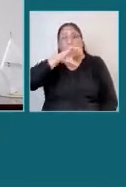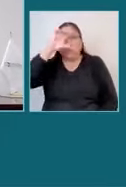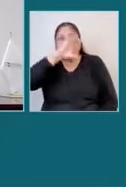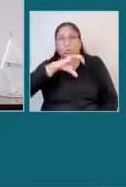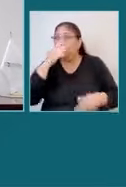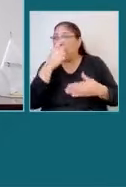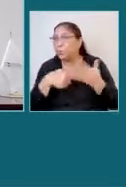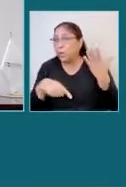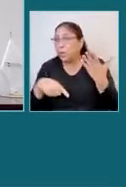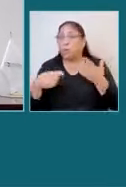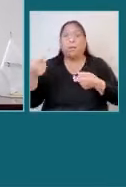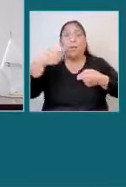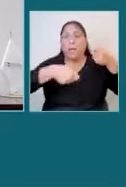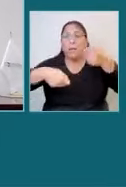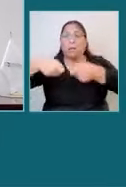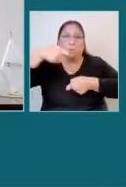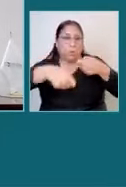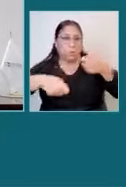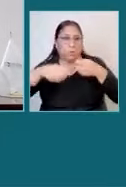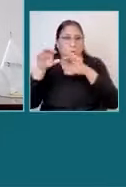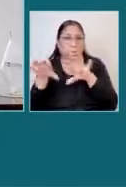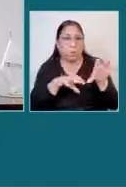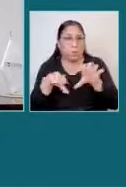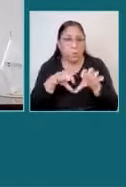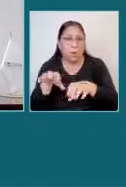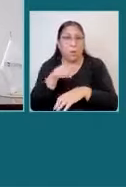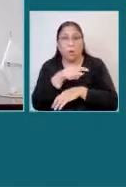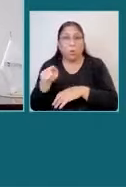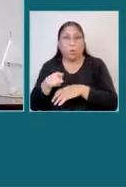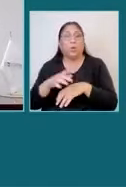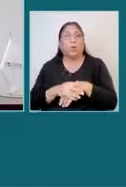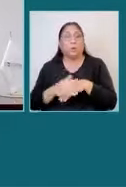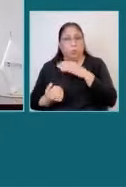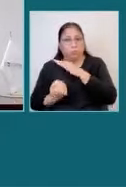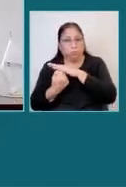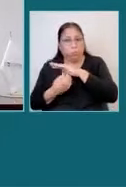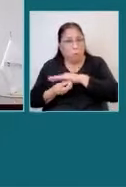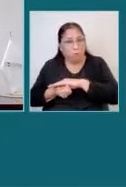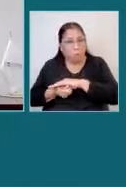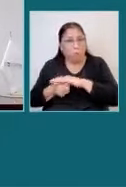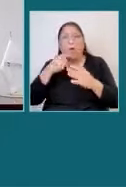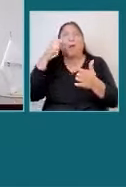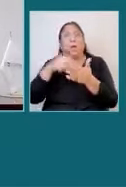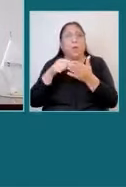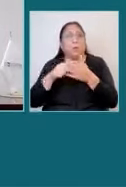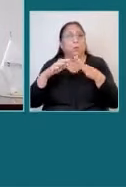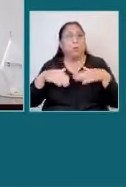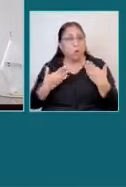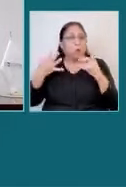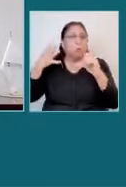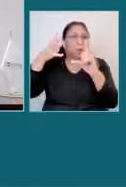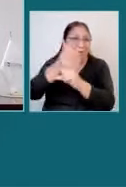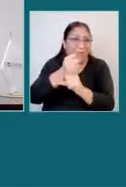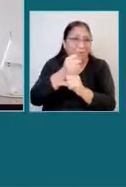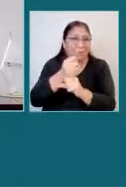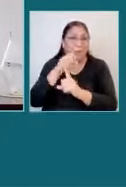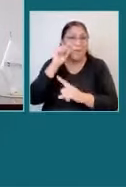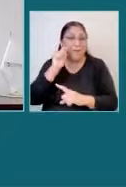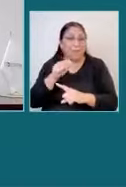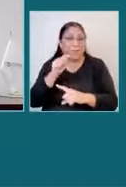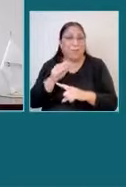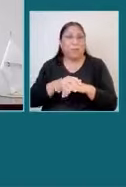que la inversión que se realice a través de este fondo de fondos logre que estos